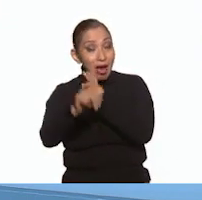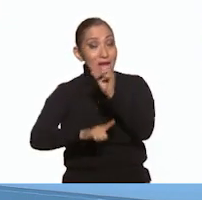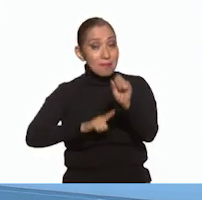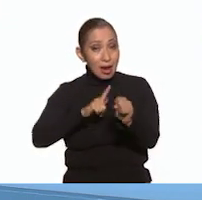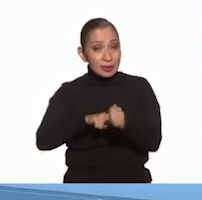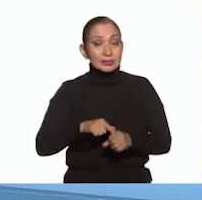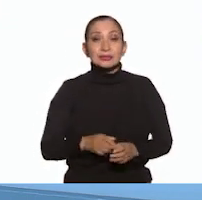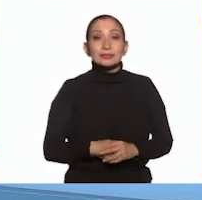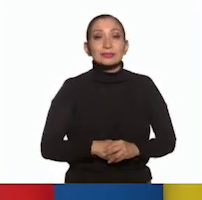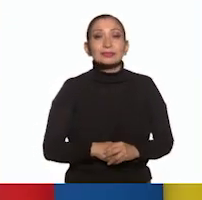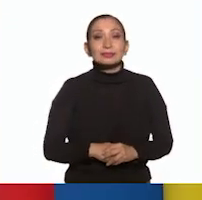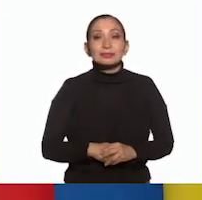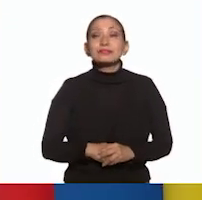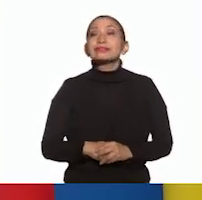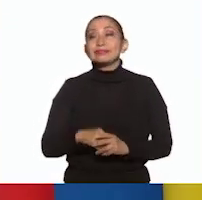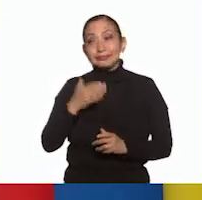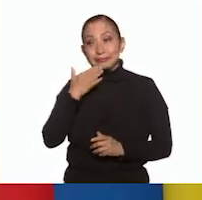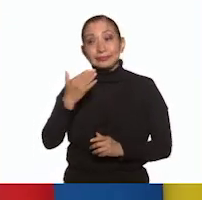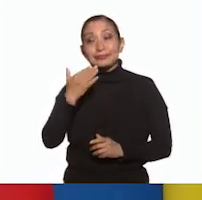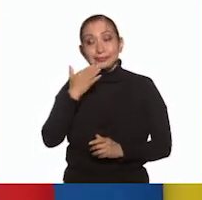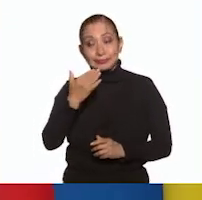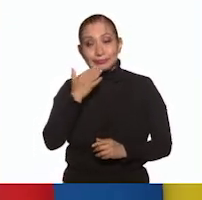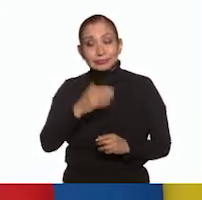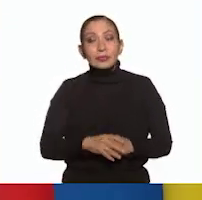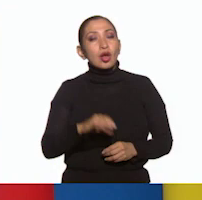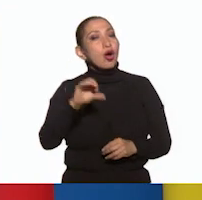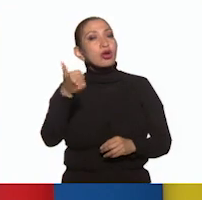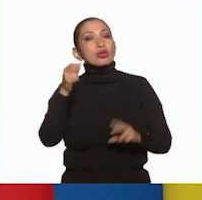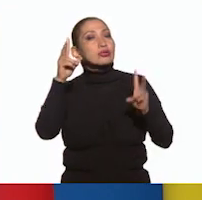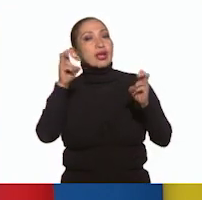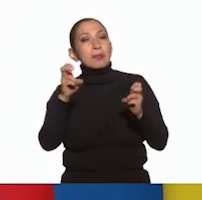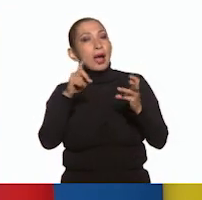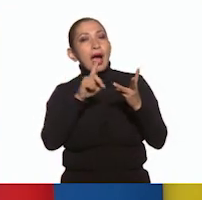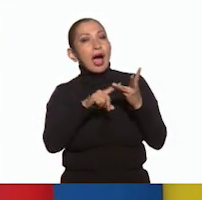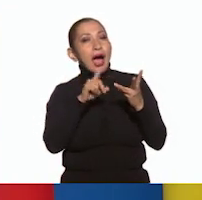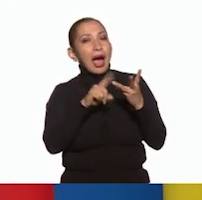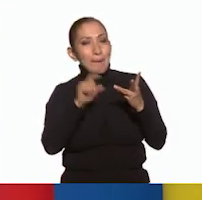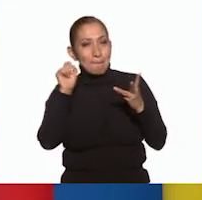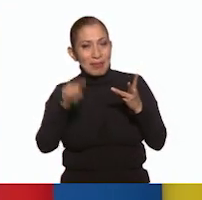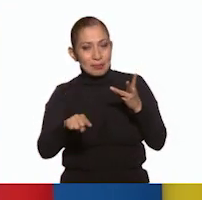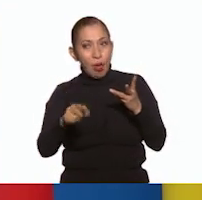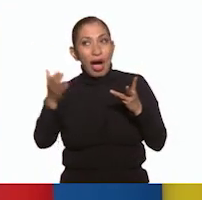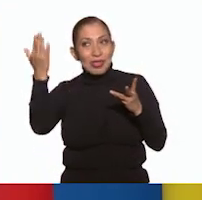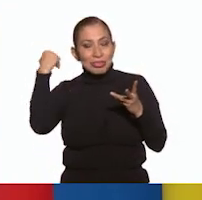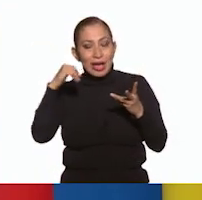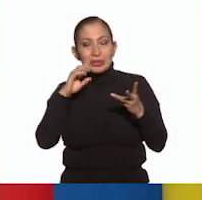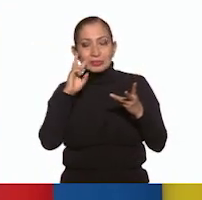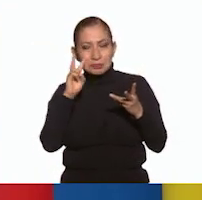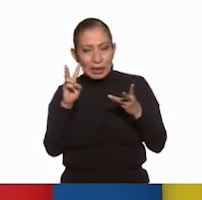de los animales. Muy bien, Larisa. Otro tema fundamental que vimos fue el de la distribución